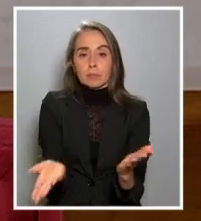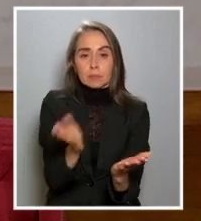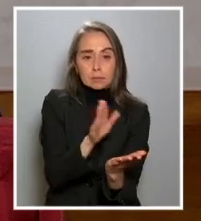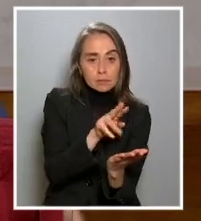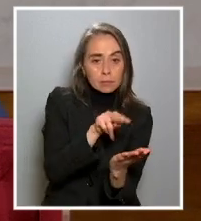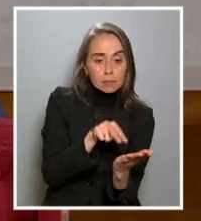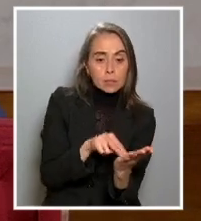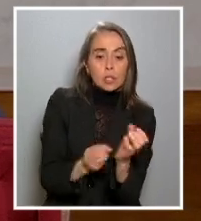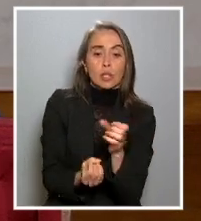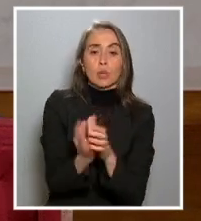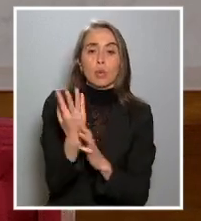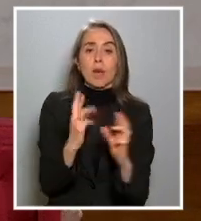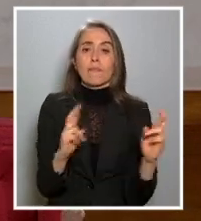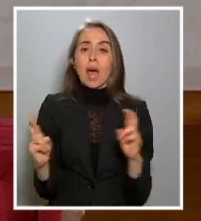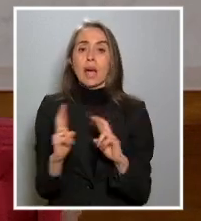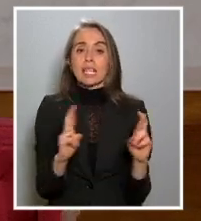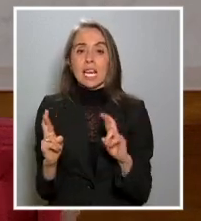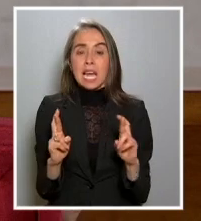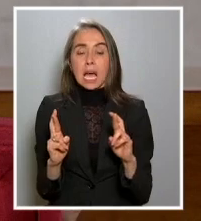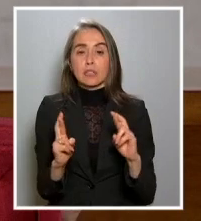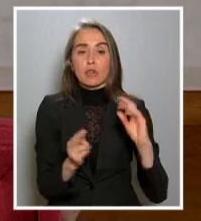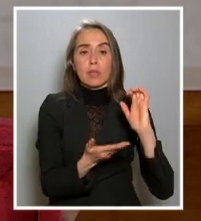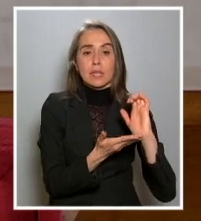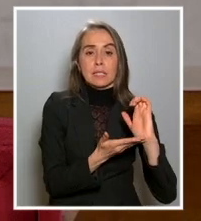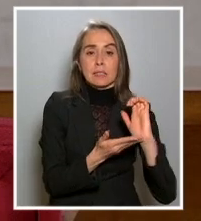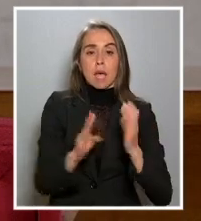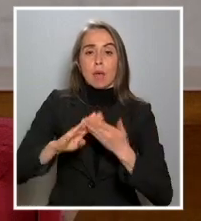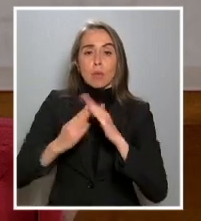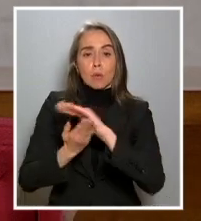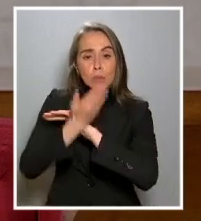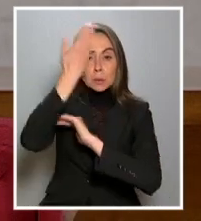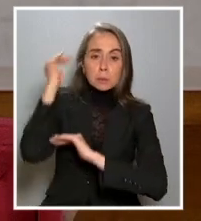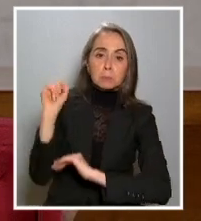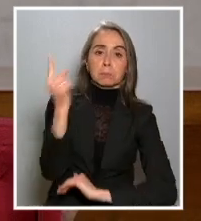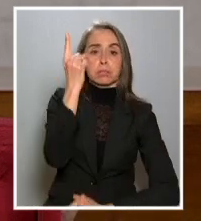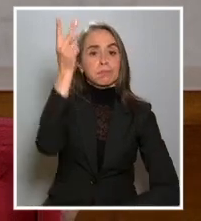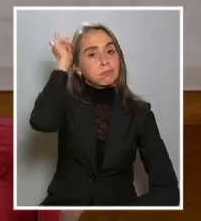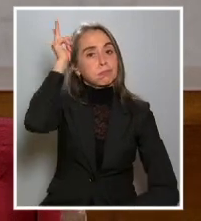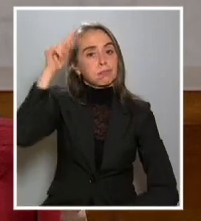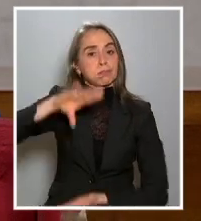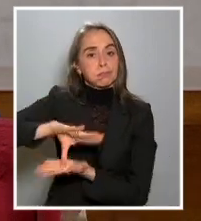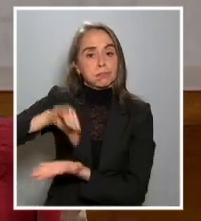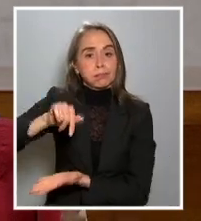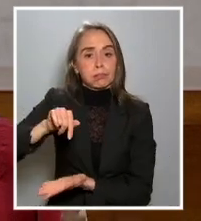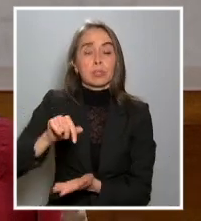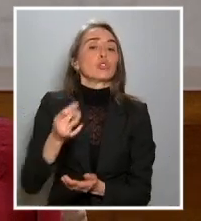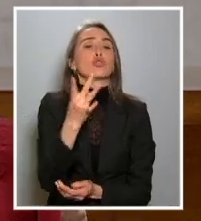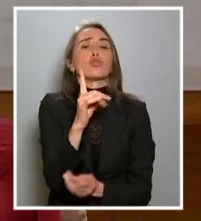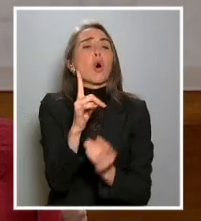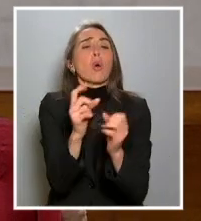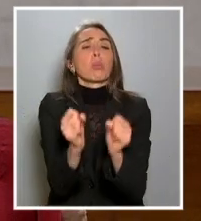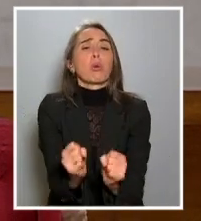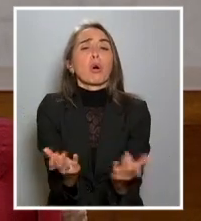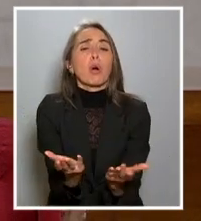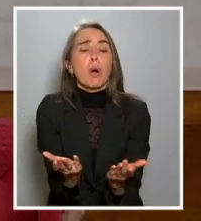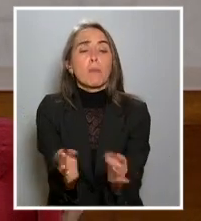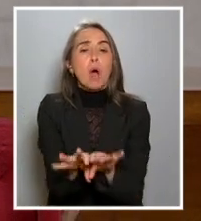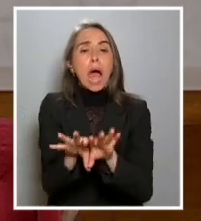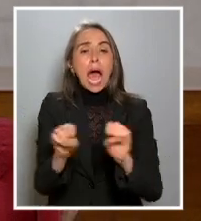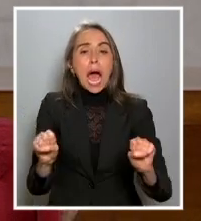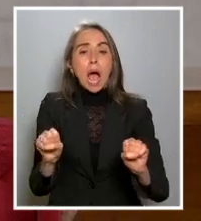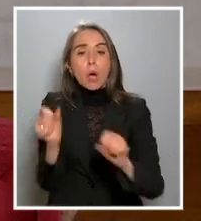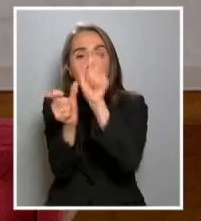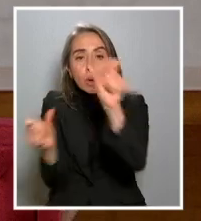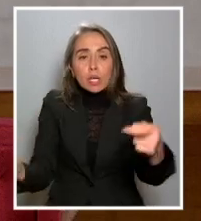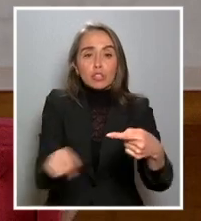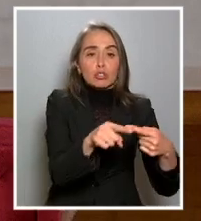y una nueva relación entre el Estado y los pueblos originarios. Pero esto solo va a ser posible bajo un acuerdo social